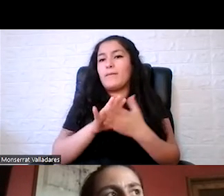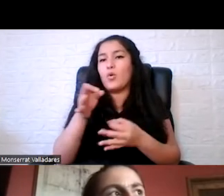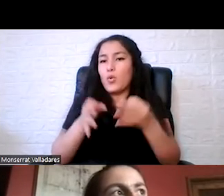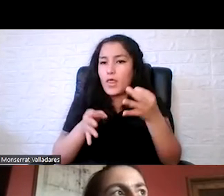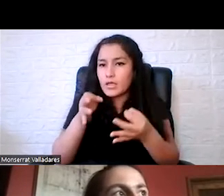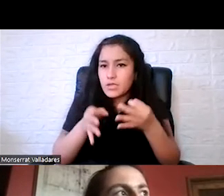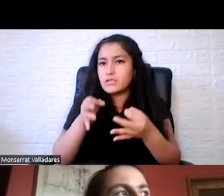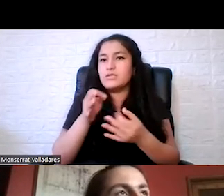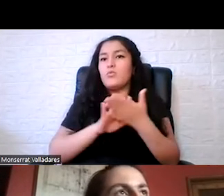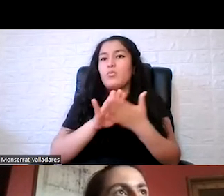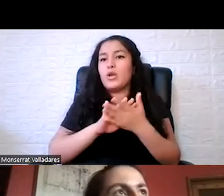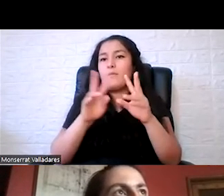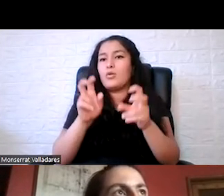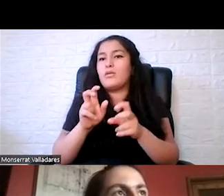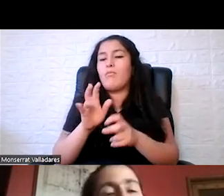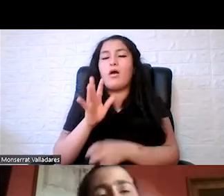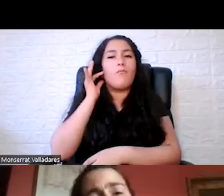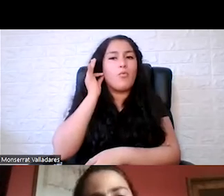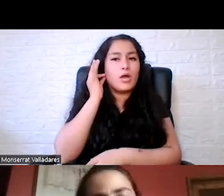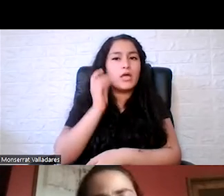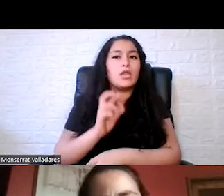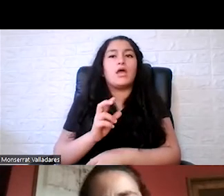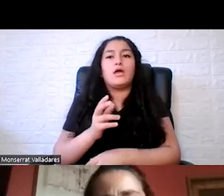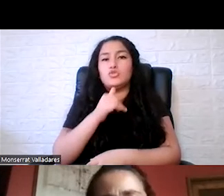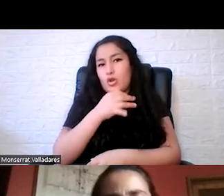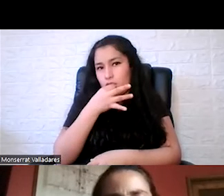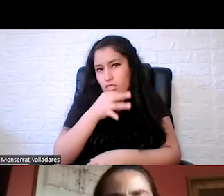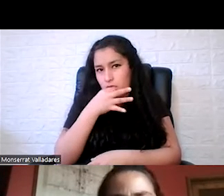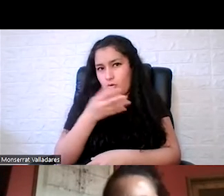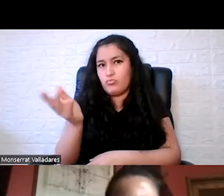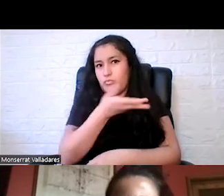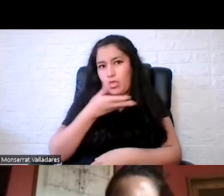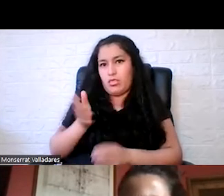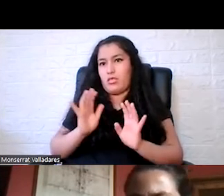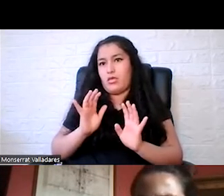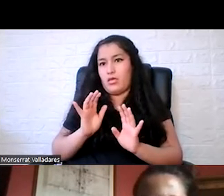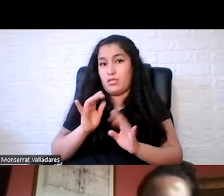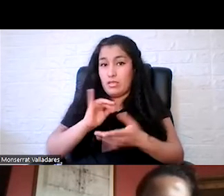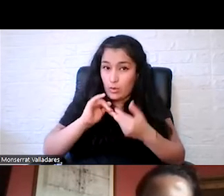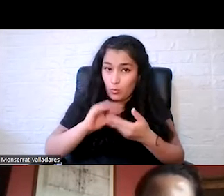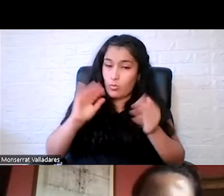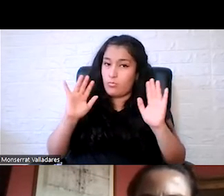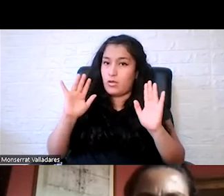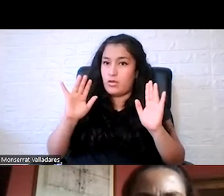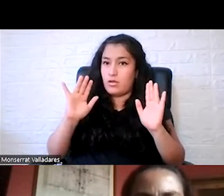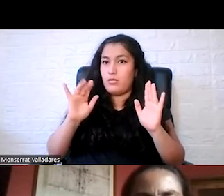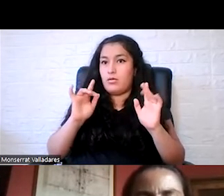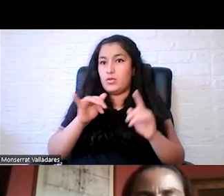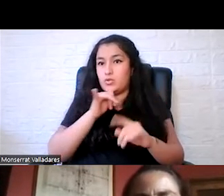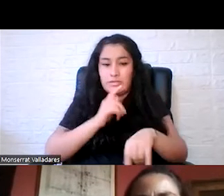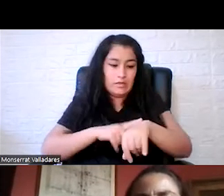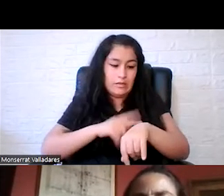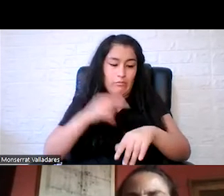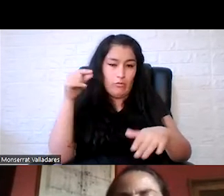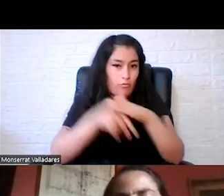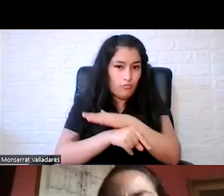caso de las pastoras, lo hablo así muy coloquialmente, mis disculpas, pero quizás no hay tanto tiempo de